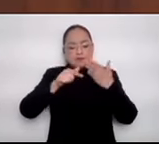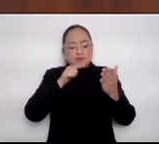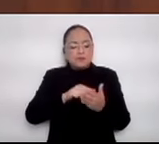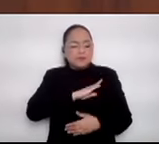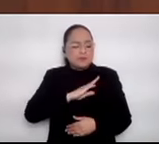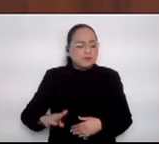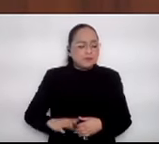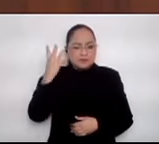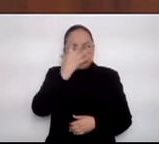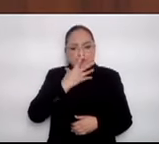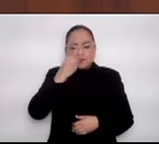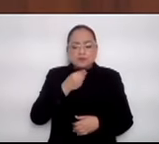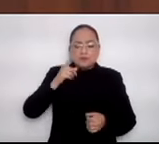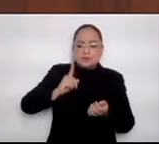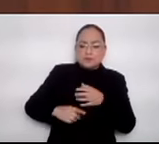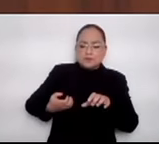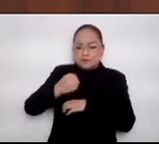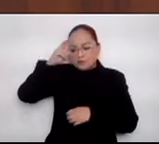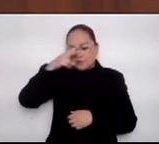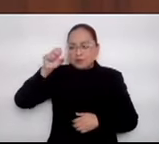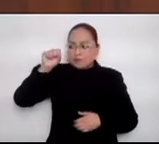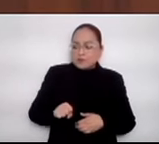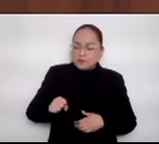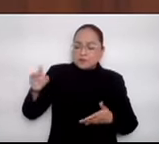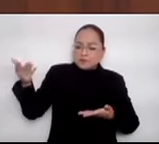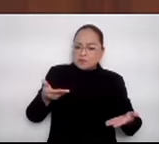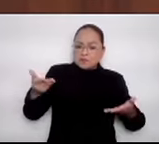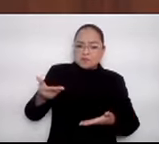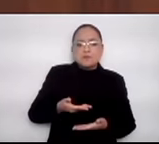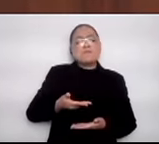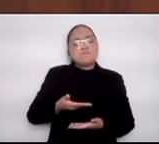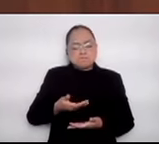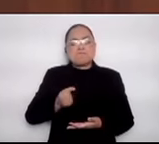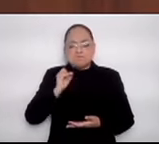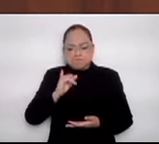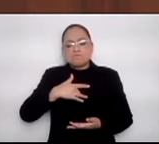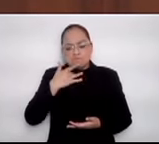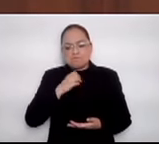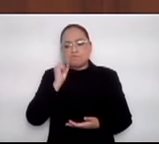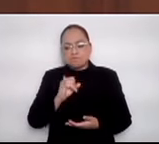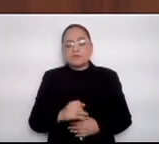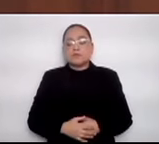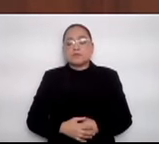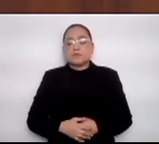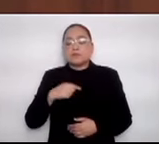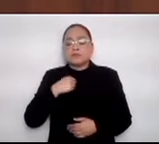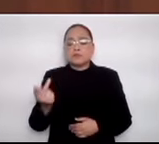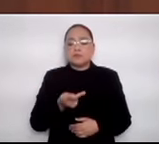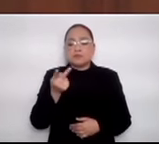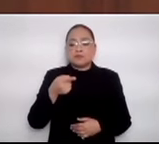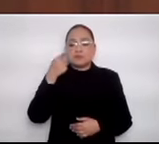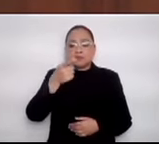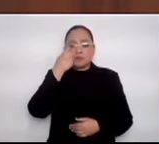sur del Estado de México. Yo quiero preguntar, señor secretario, ¿cuáles son